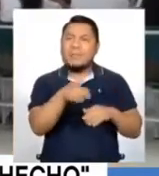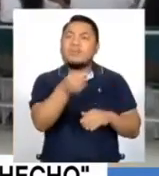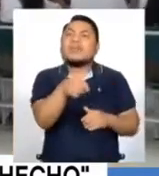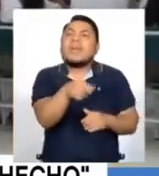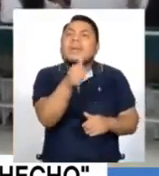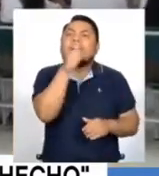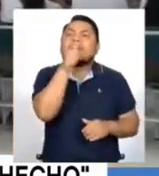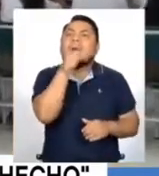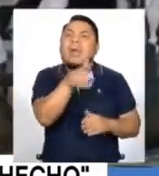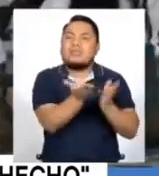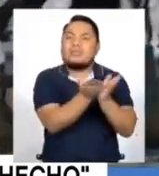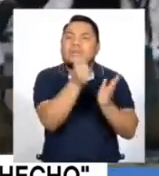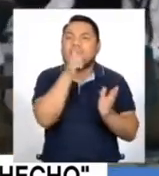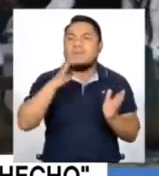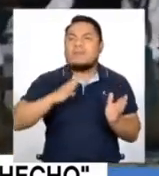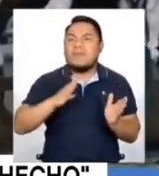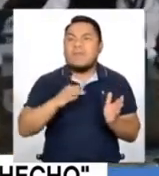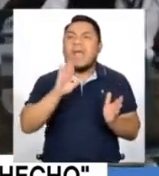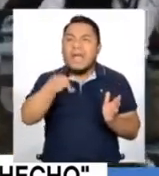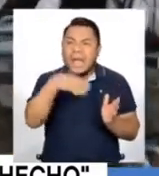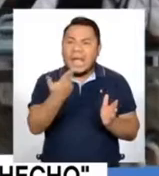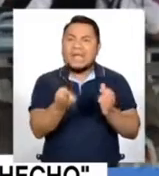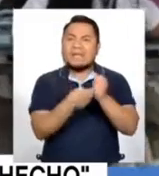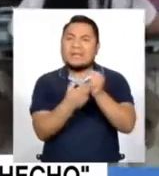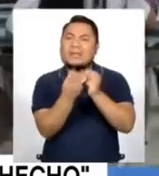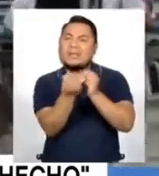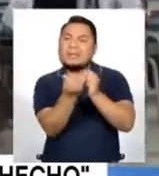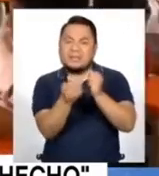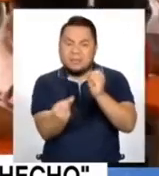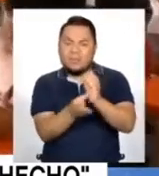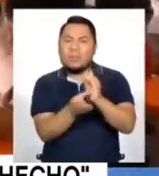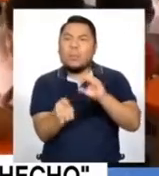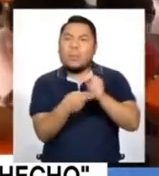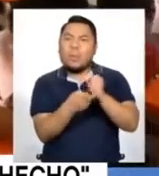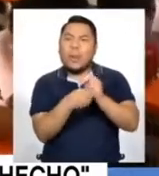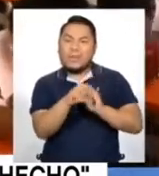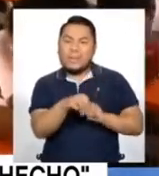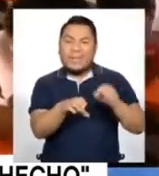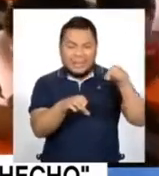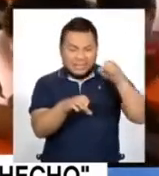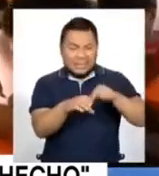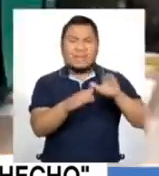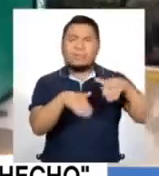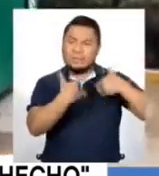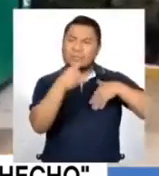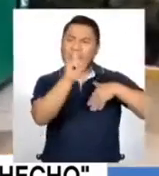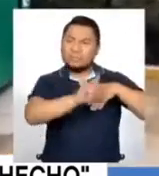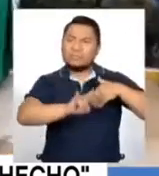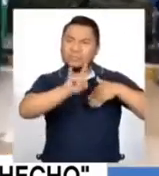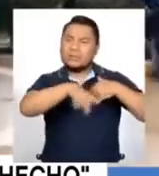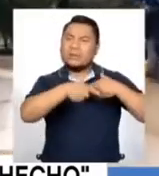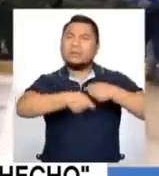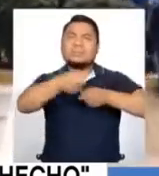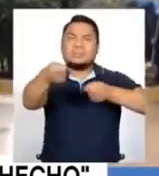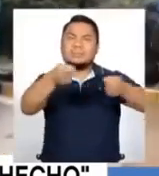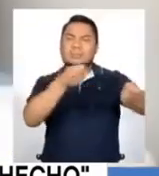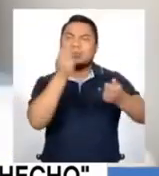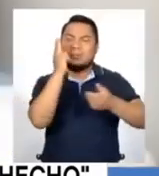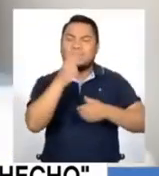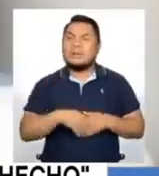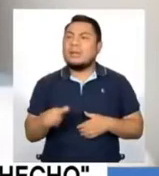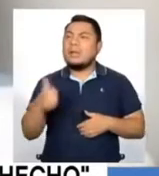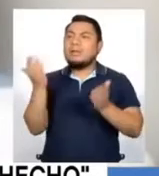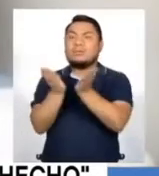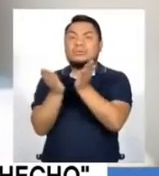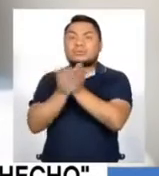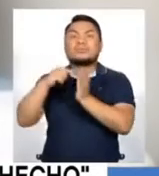tendría motivo para funcionar. Hay un margen de ganancia. Y hay otras entidades que están, de alguna manera, bajando un poco su margen de